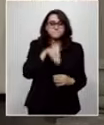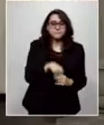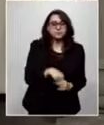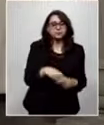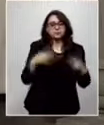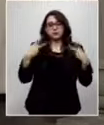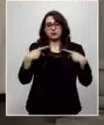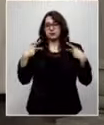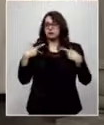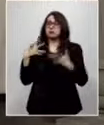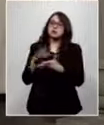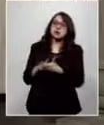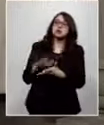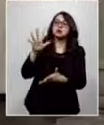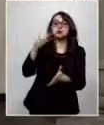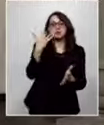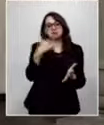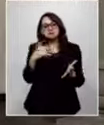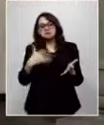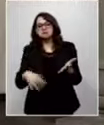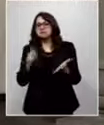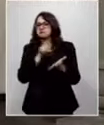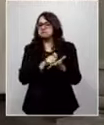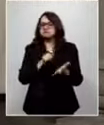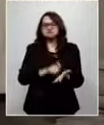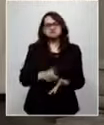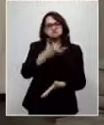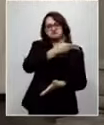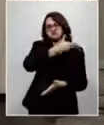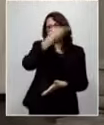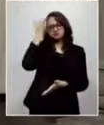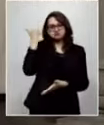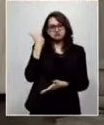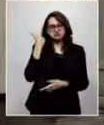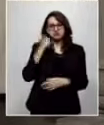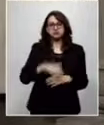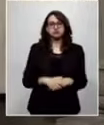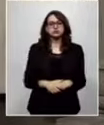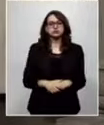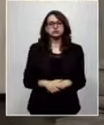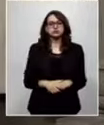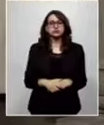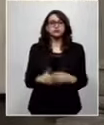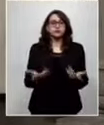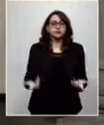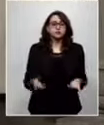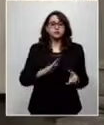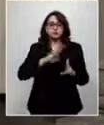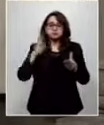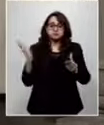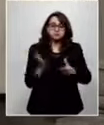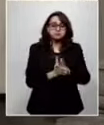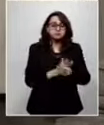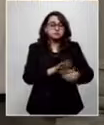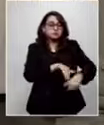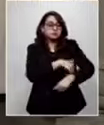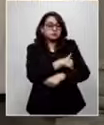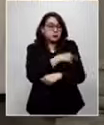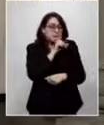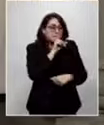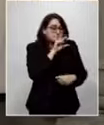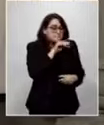no sabían leer y escribir. Archivos que no son divulgados, que no son públicos,